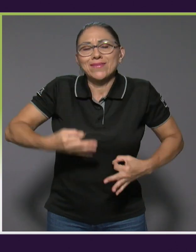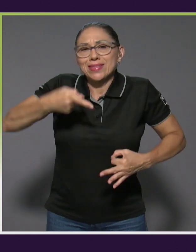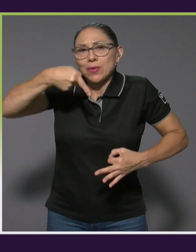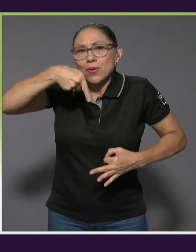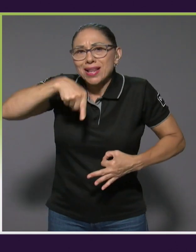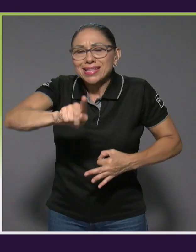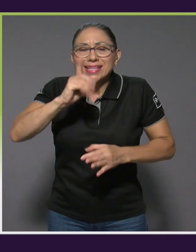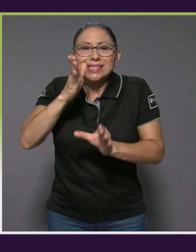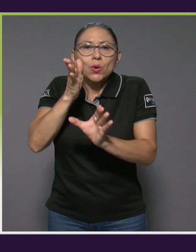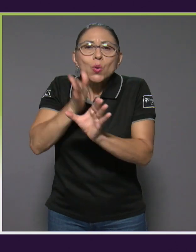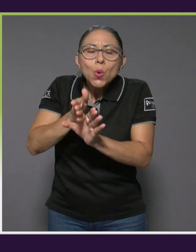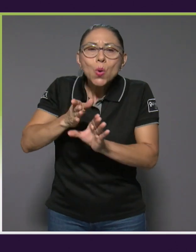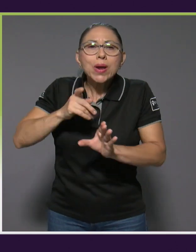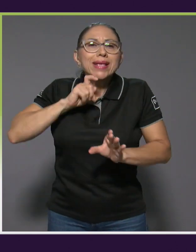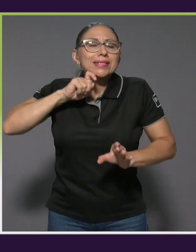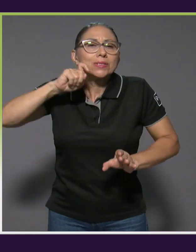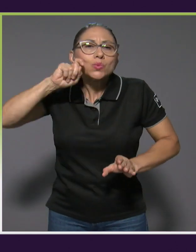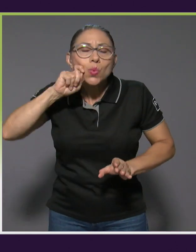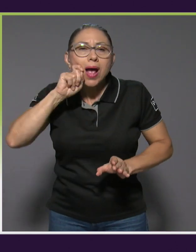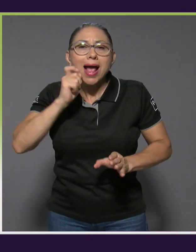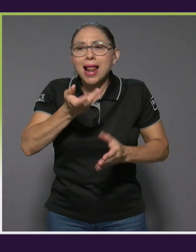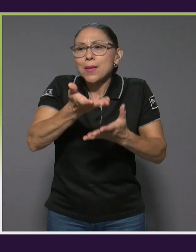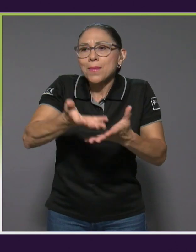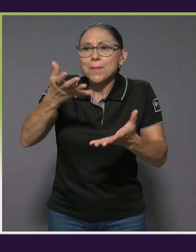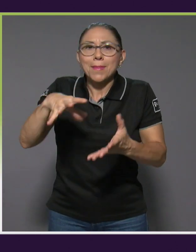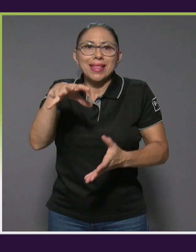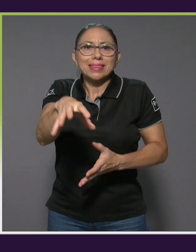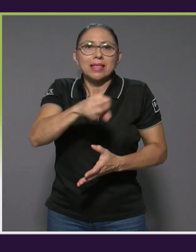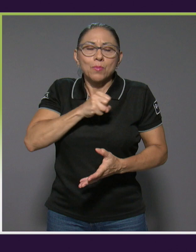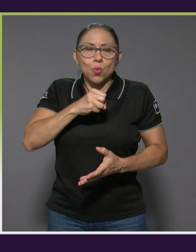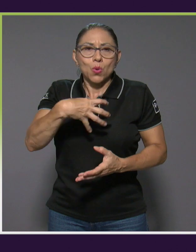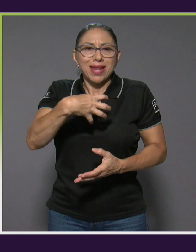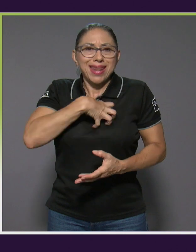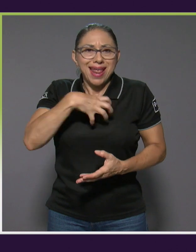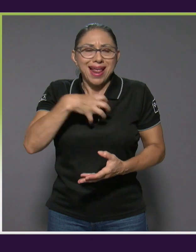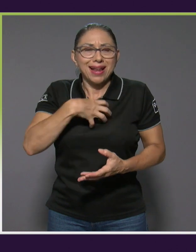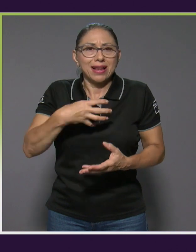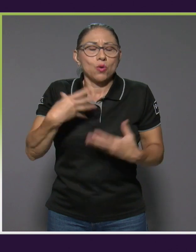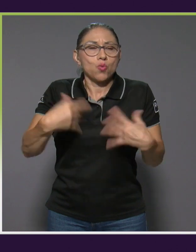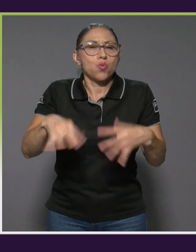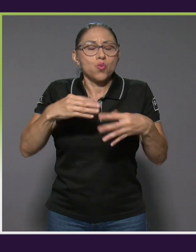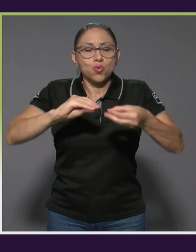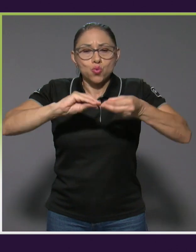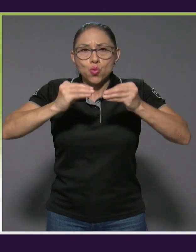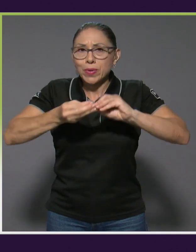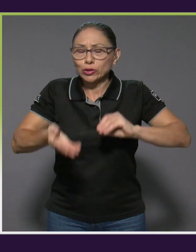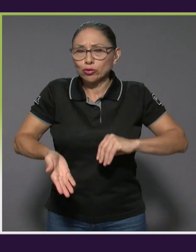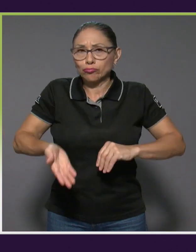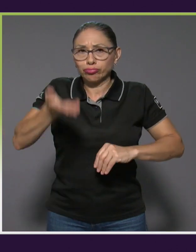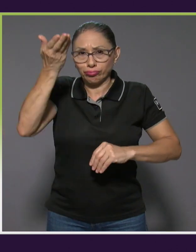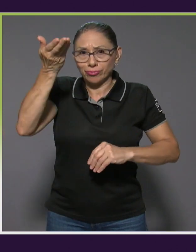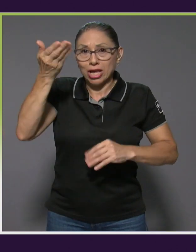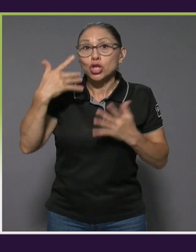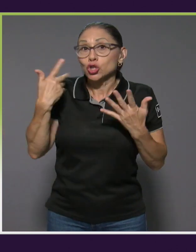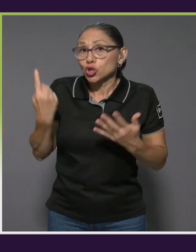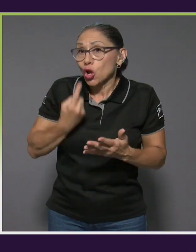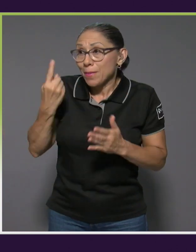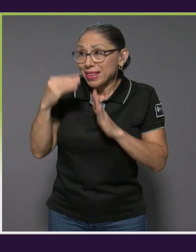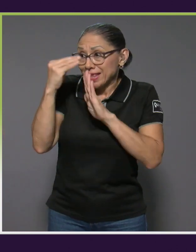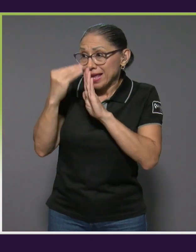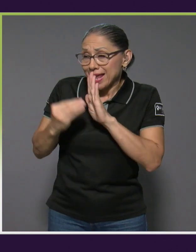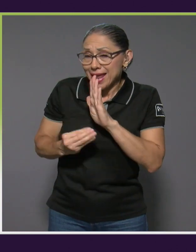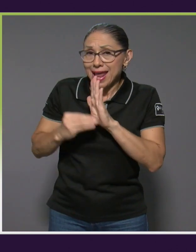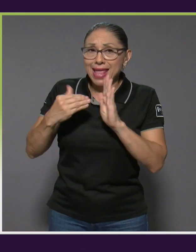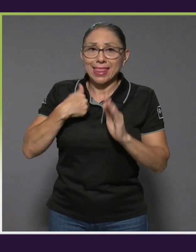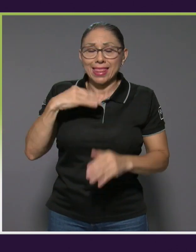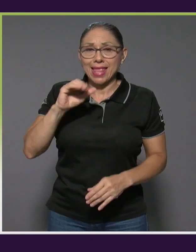sexual, patrimonial, y los números son bastante alarmantes, solo en el registro que lleva AGECO. Cuéntenos sobre